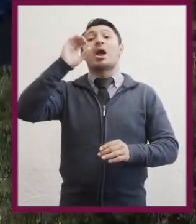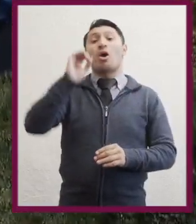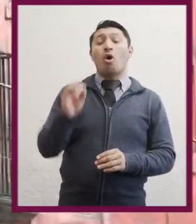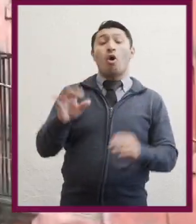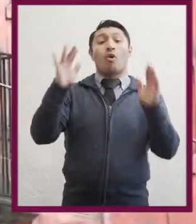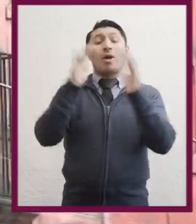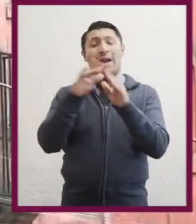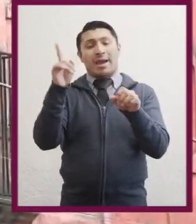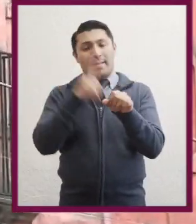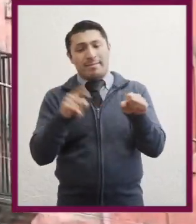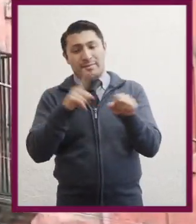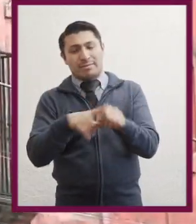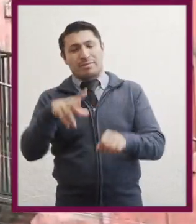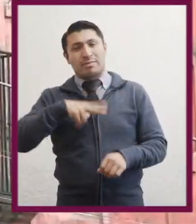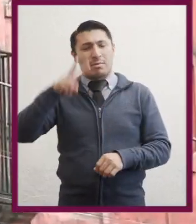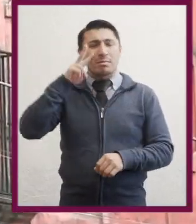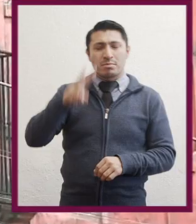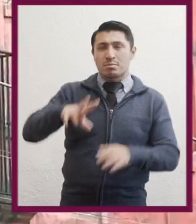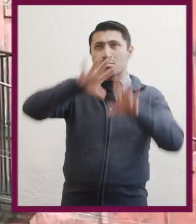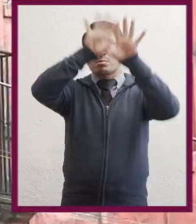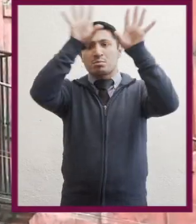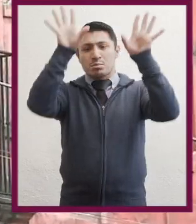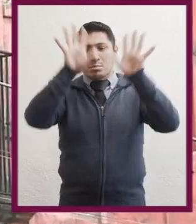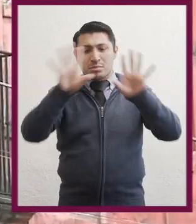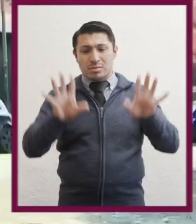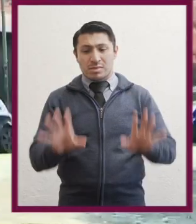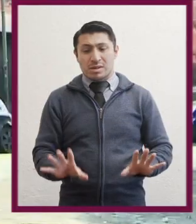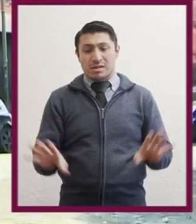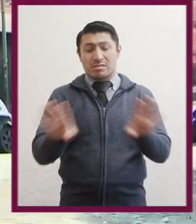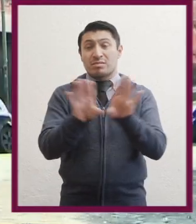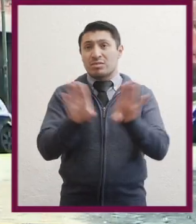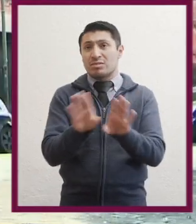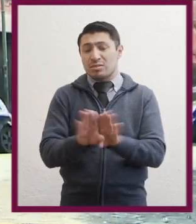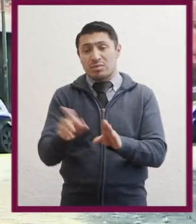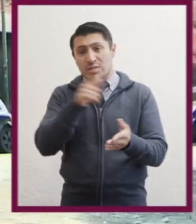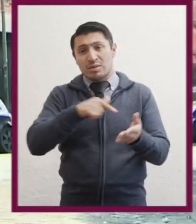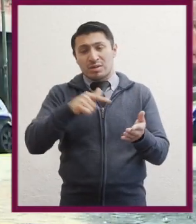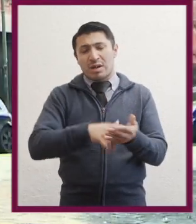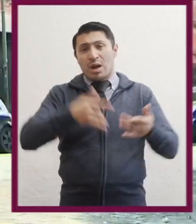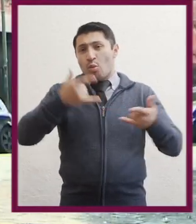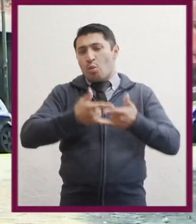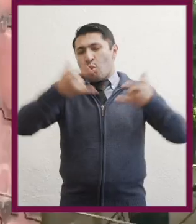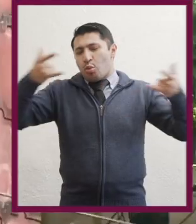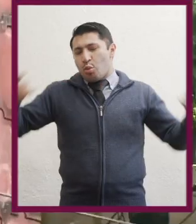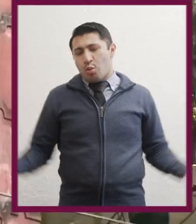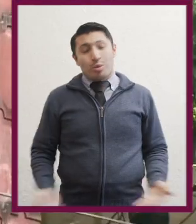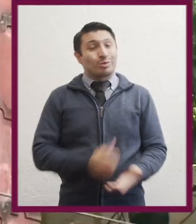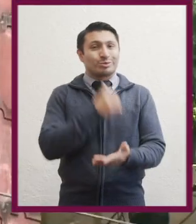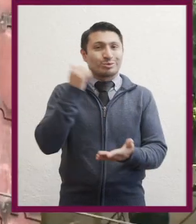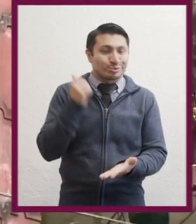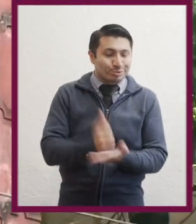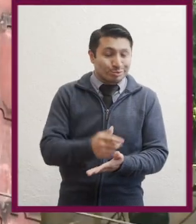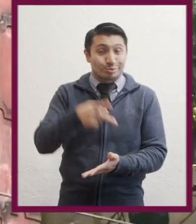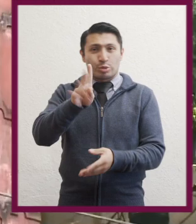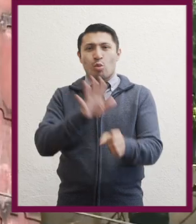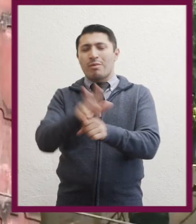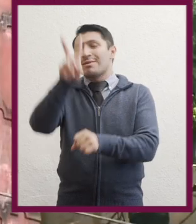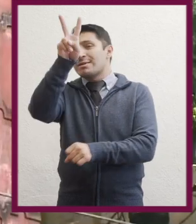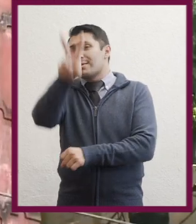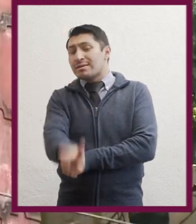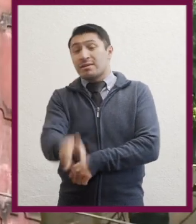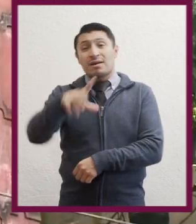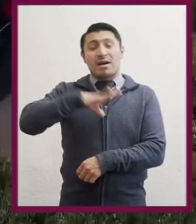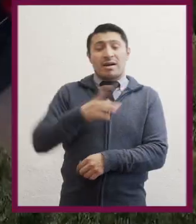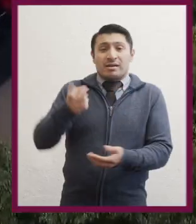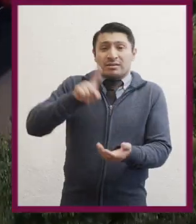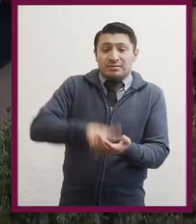Colorada, y luce una fachada adornada con ajaracas, donde también hay lugar para las leyendas urbanas, aunque lo cierto es